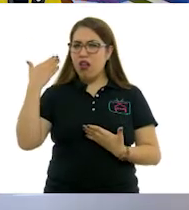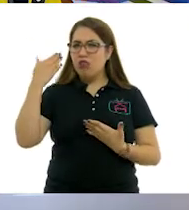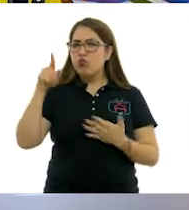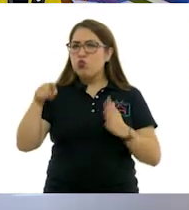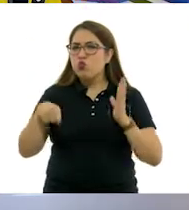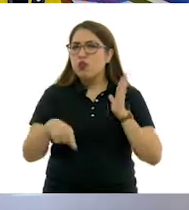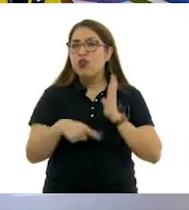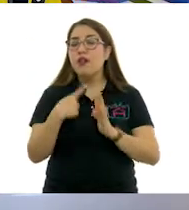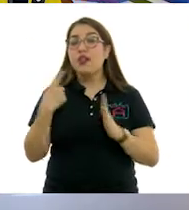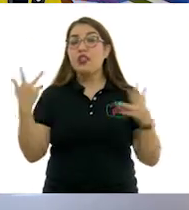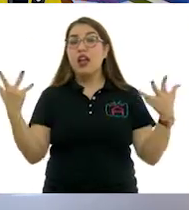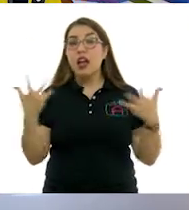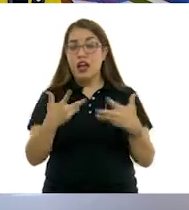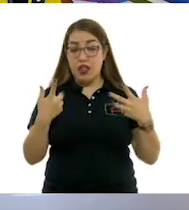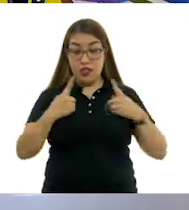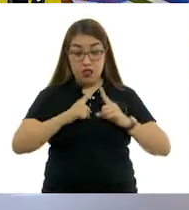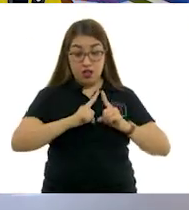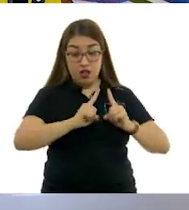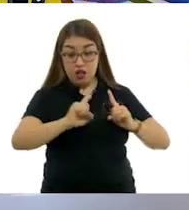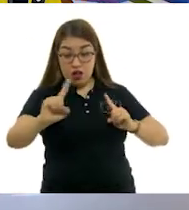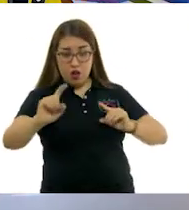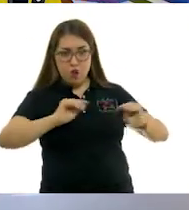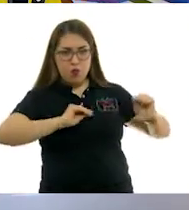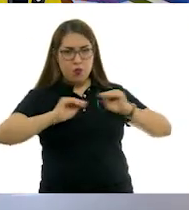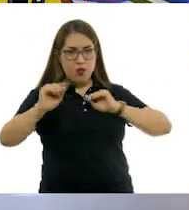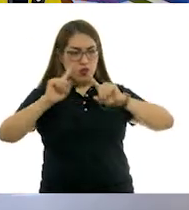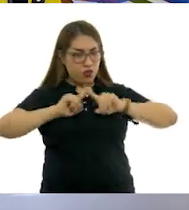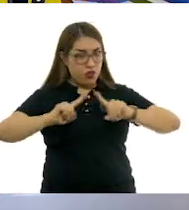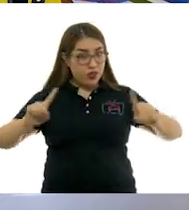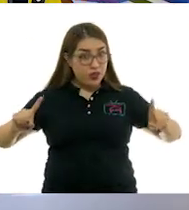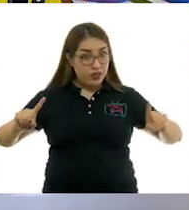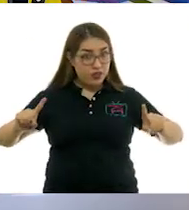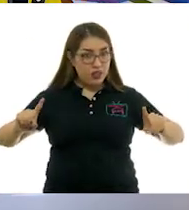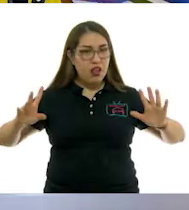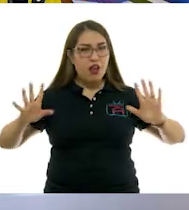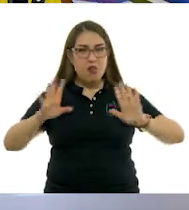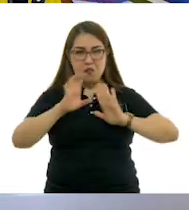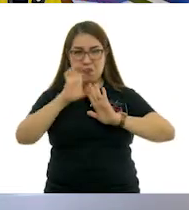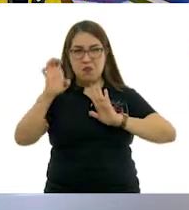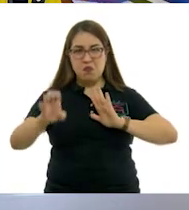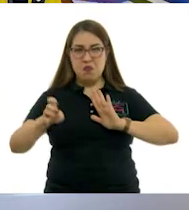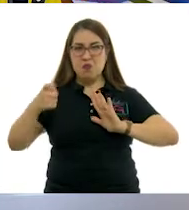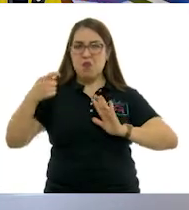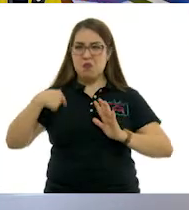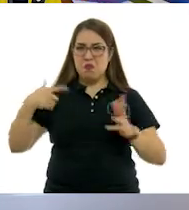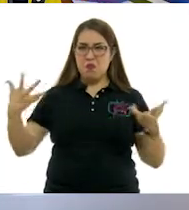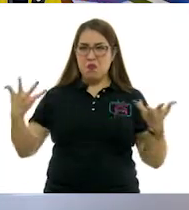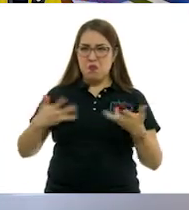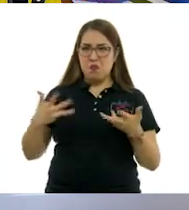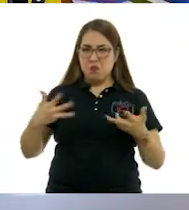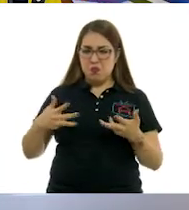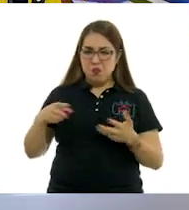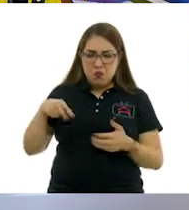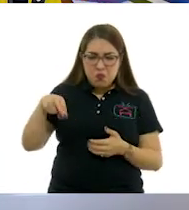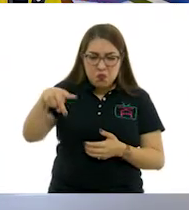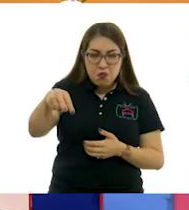desplazamientos no convencionales? Es decir, ¿que no es la forma en la que te desplazas